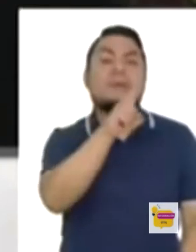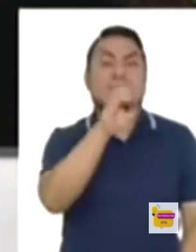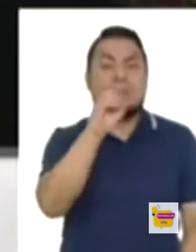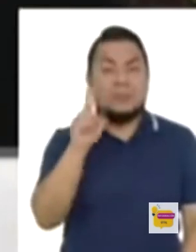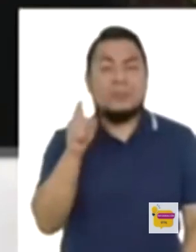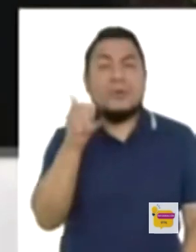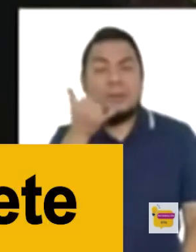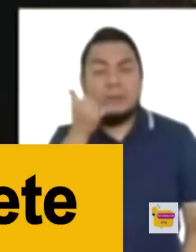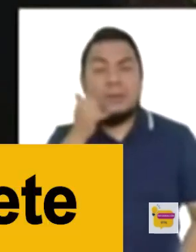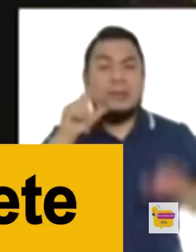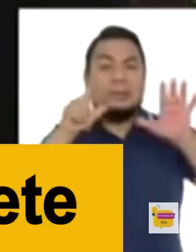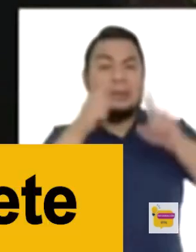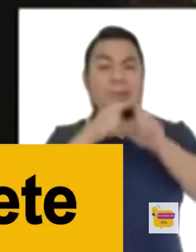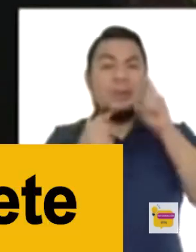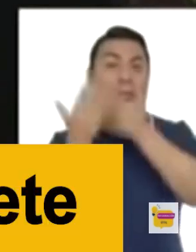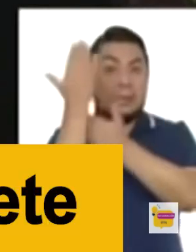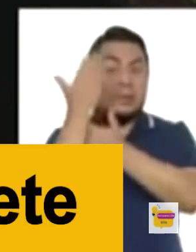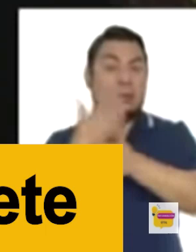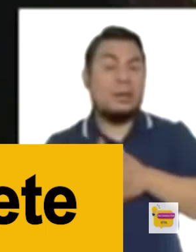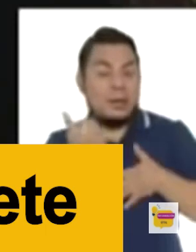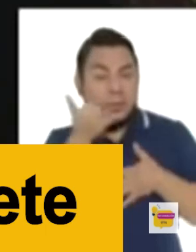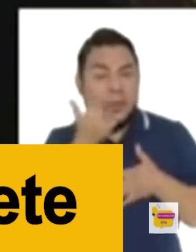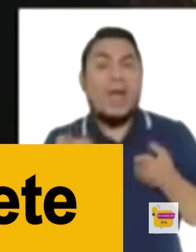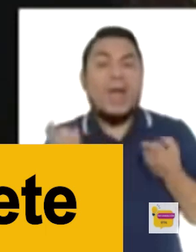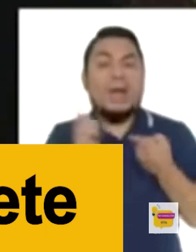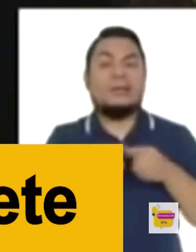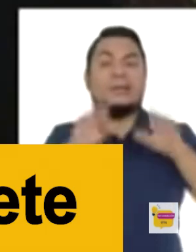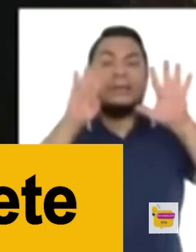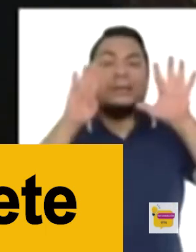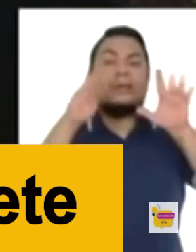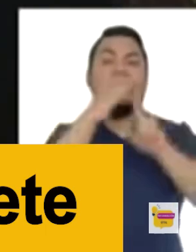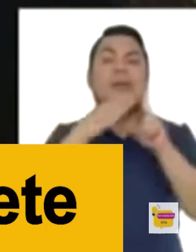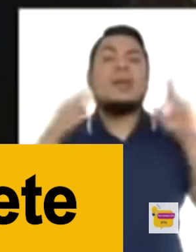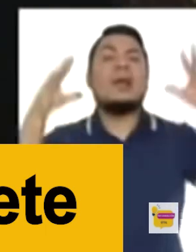las 7:30 de la mañana hasta